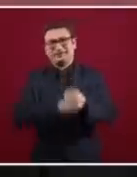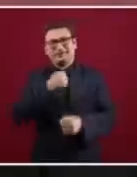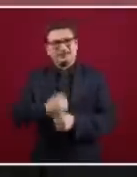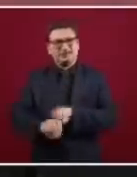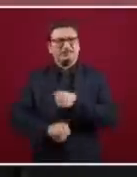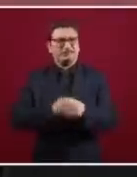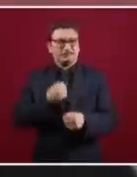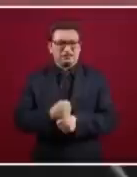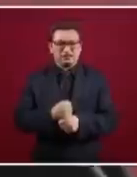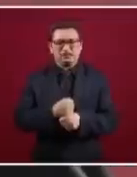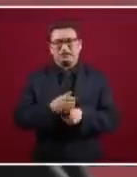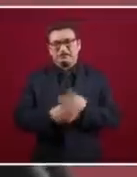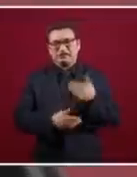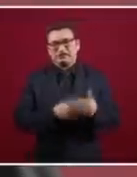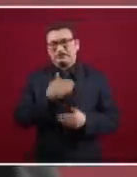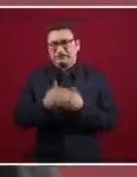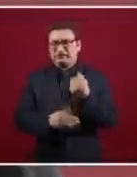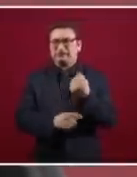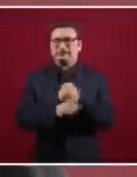originó